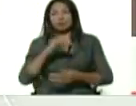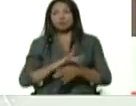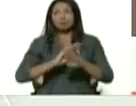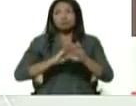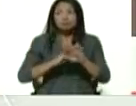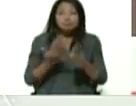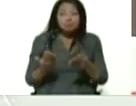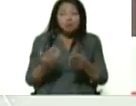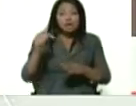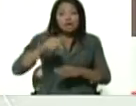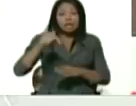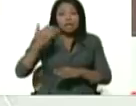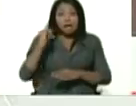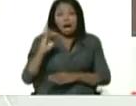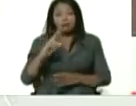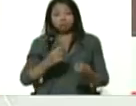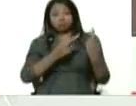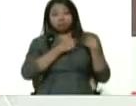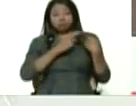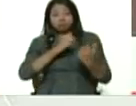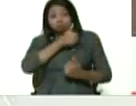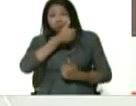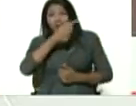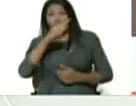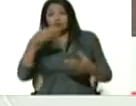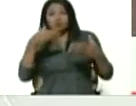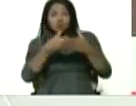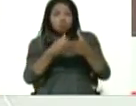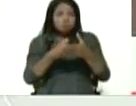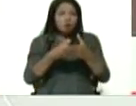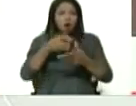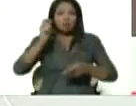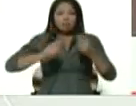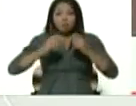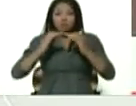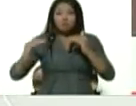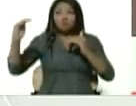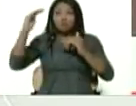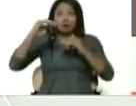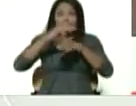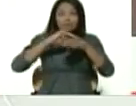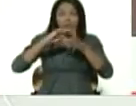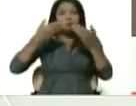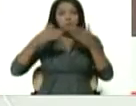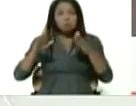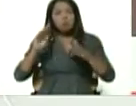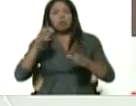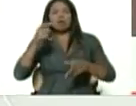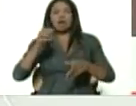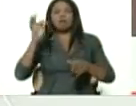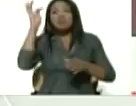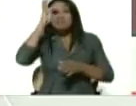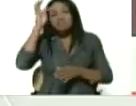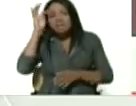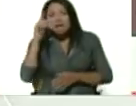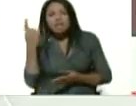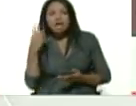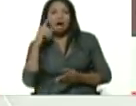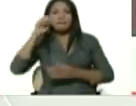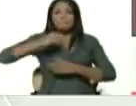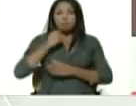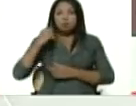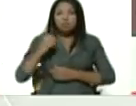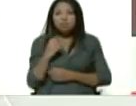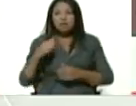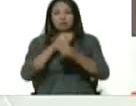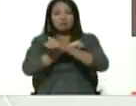Porque aquí hay autoridades legítimas, un tribunal supremo, un poder judicial, un ministerio público, una fiscalía, una policía, una